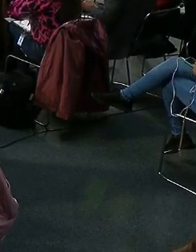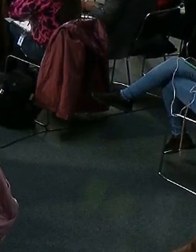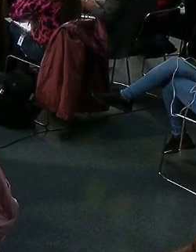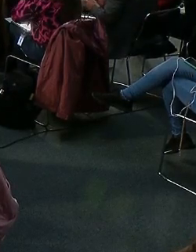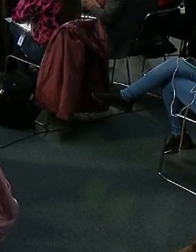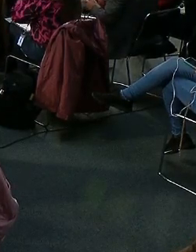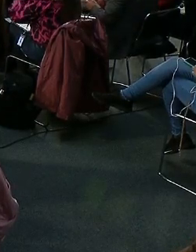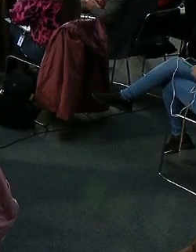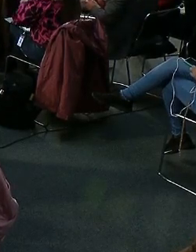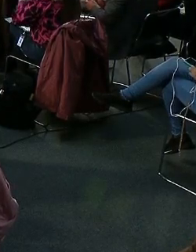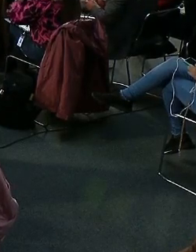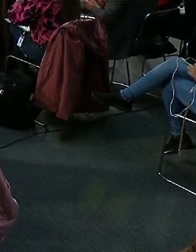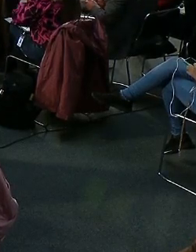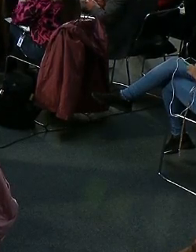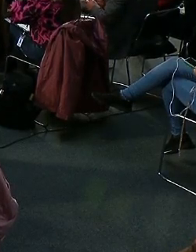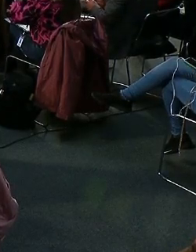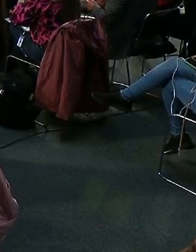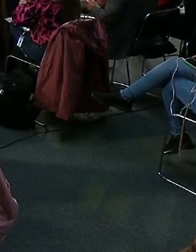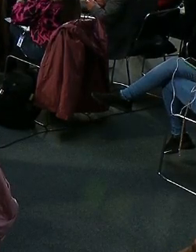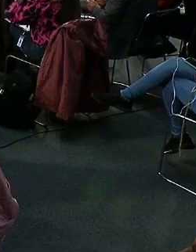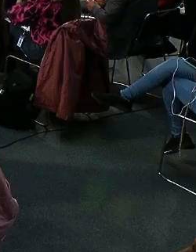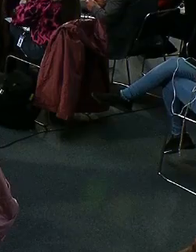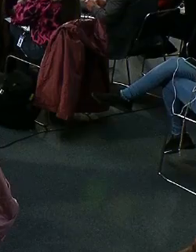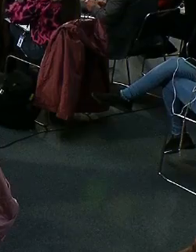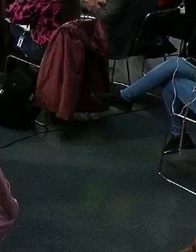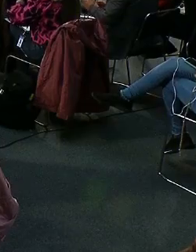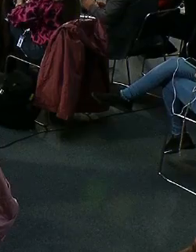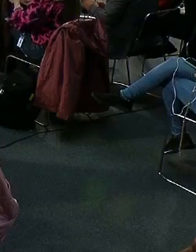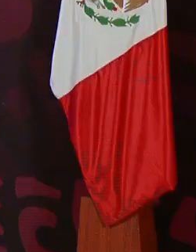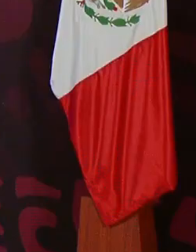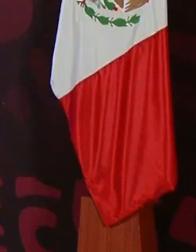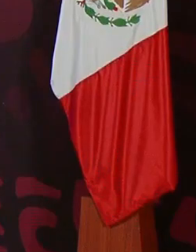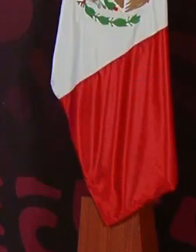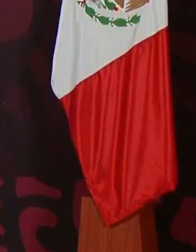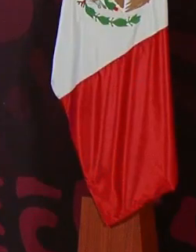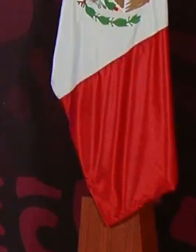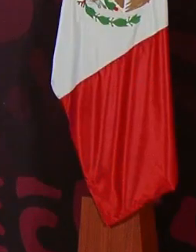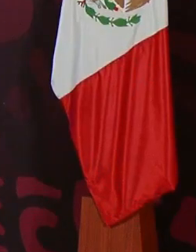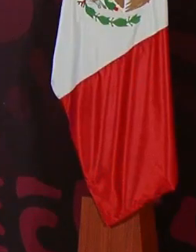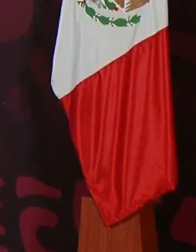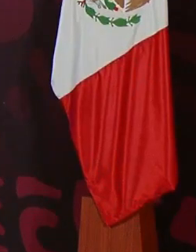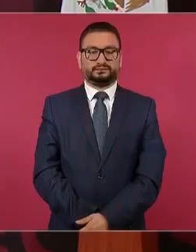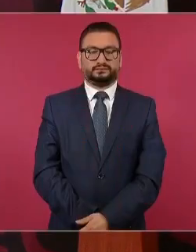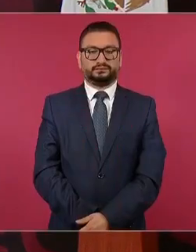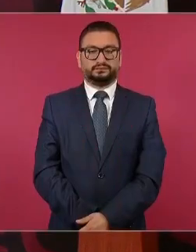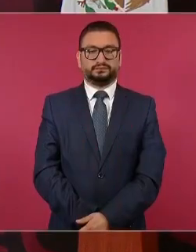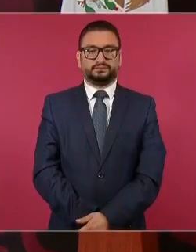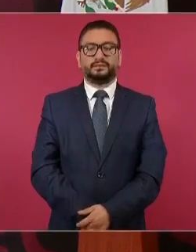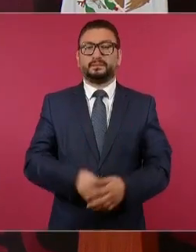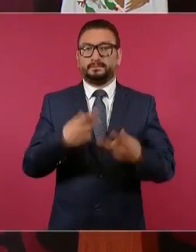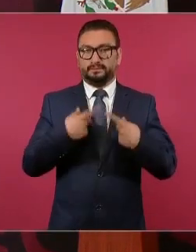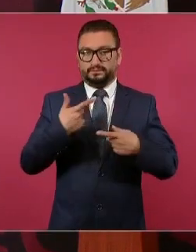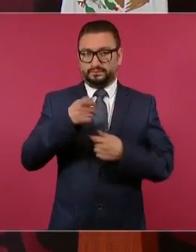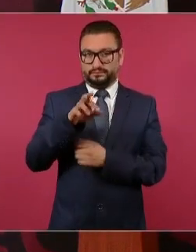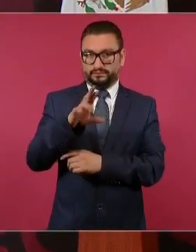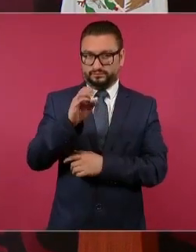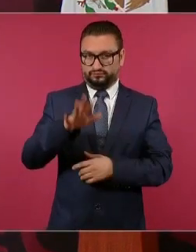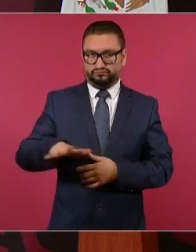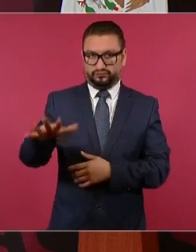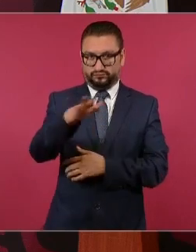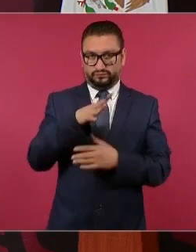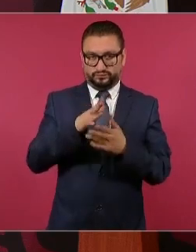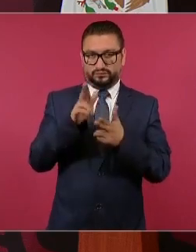se les paga con dinero del presupuesto. Hay 100,000 trabajadores de la construcción en Quintana Roo, en